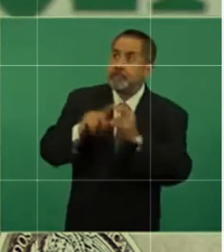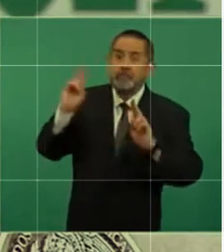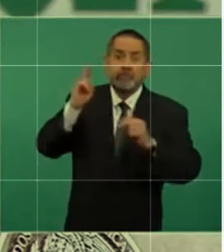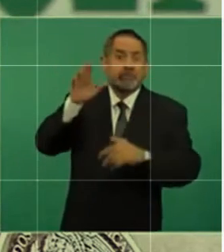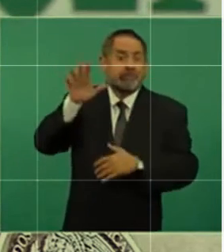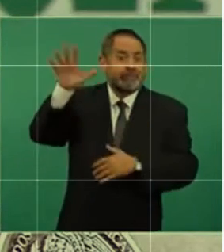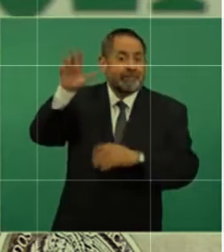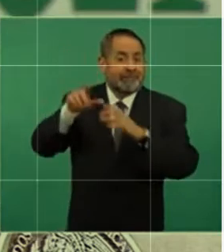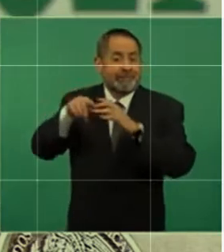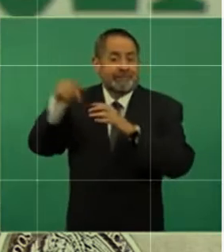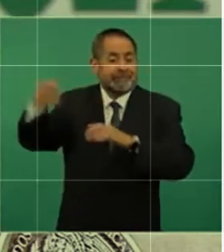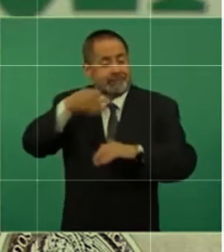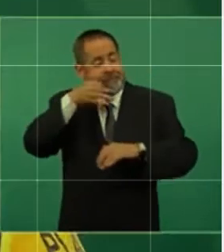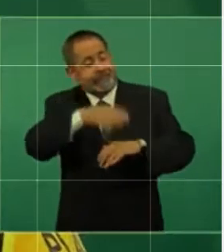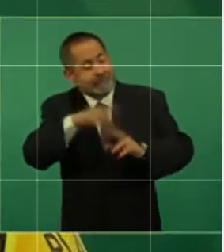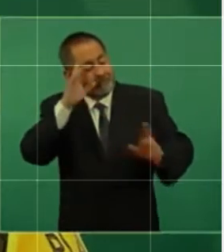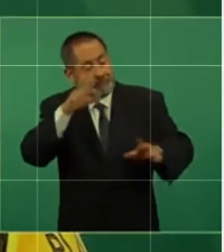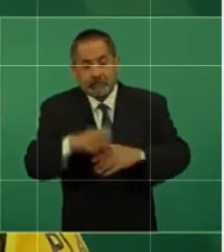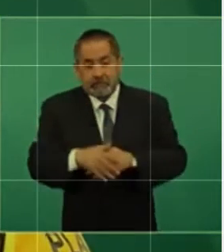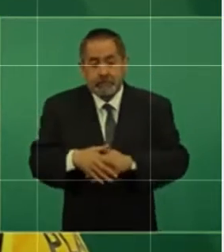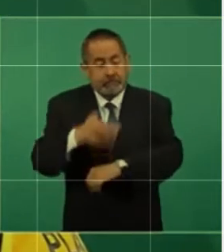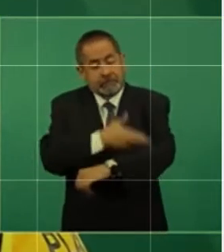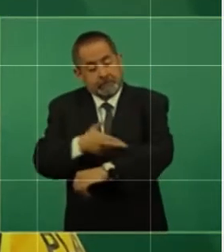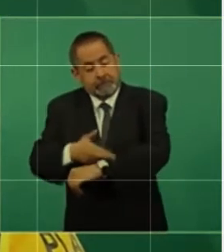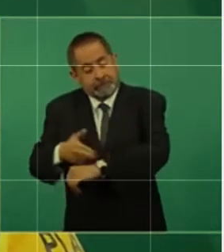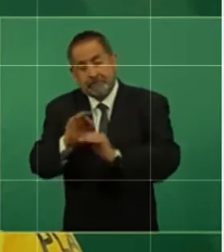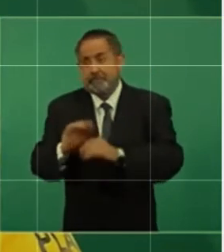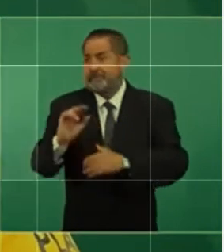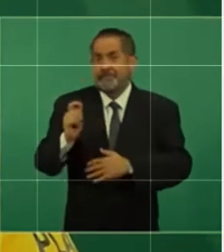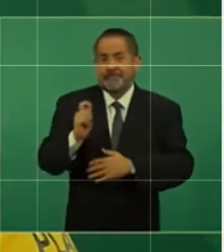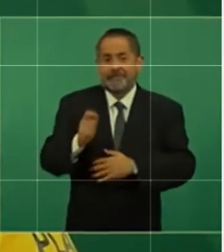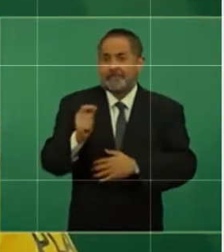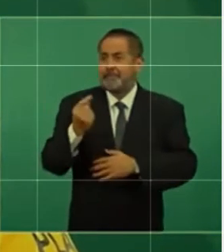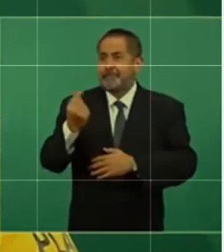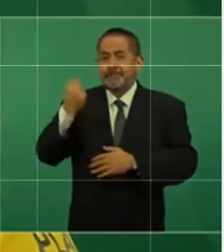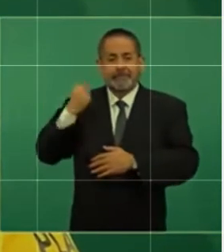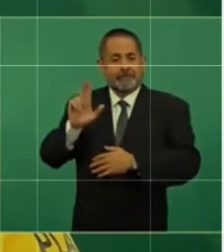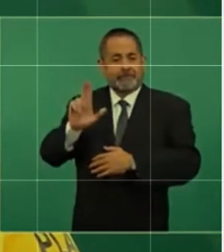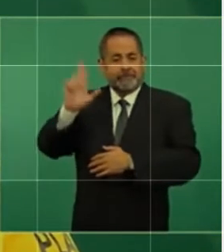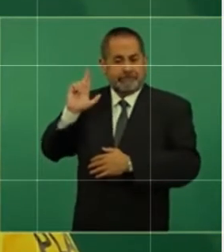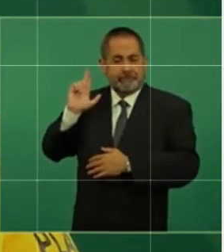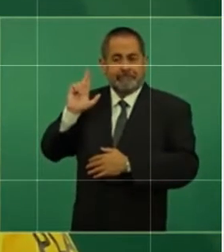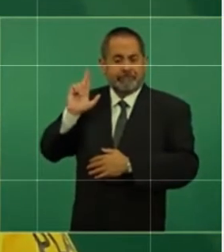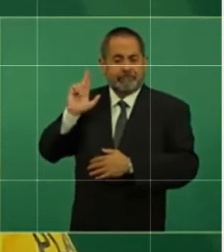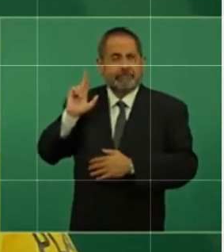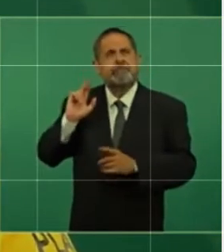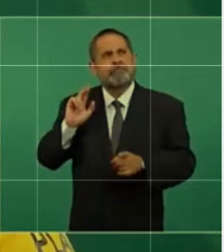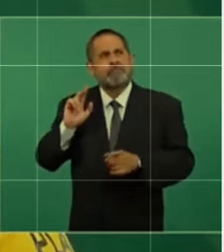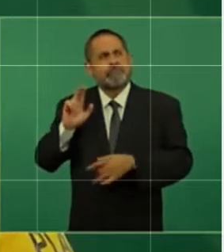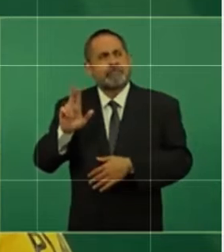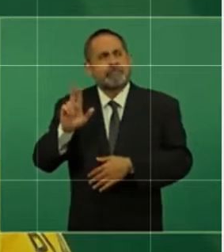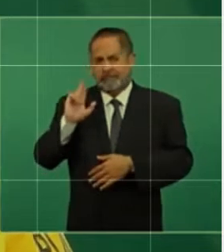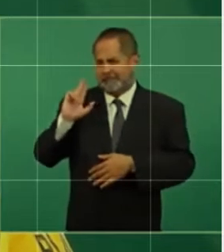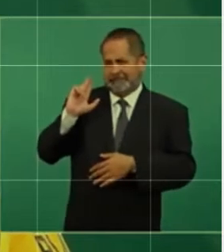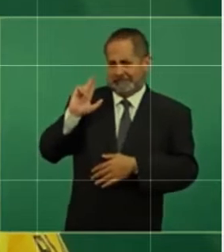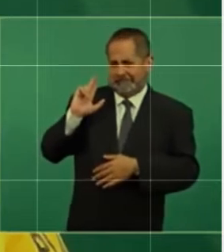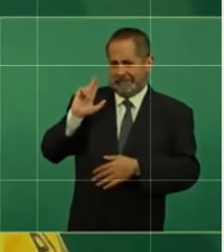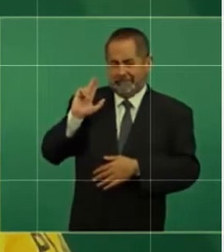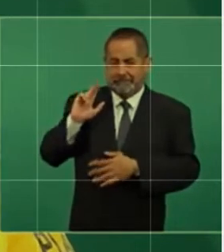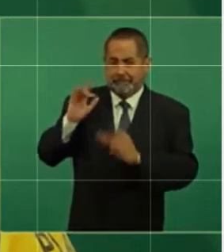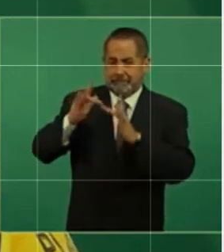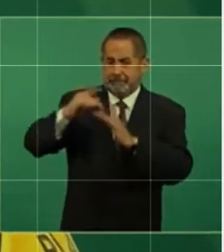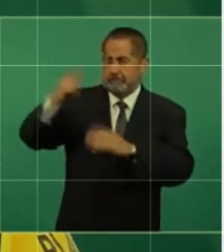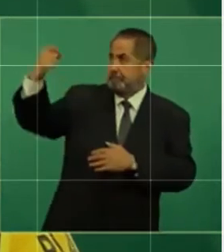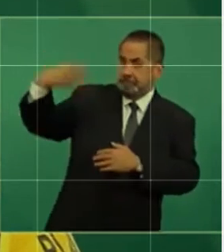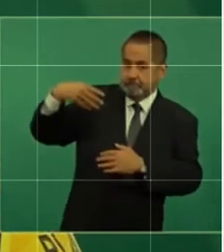y el día martes de la semana pasada, perdón, el martes de esta semana, nos